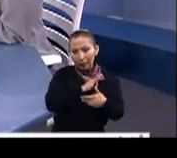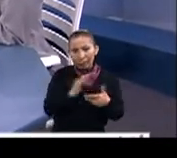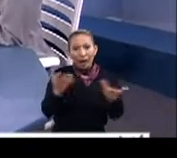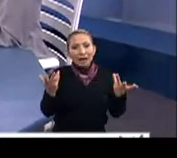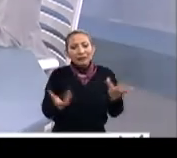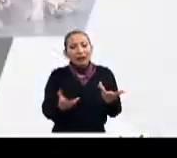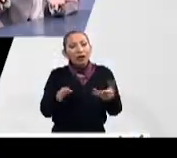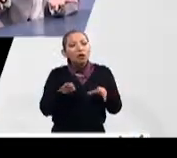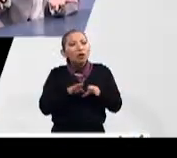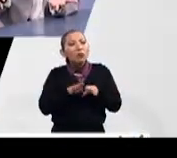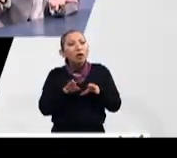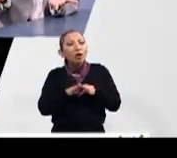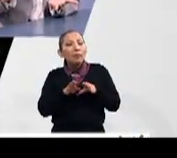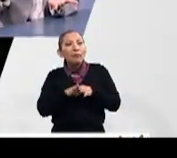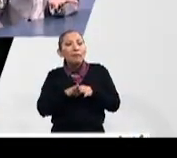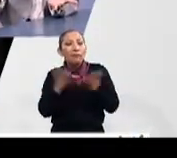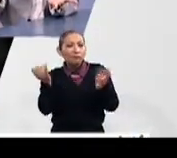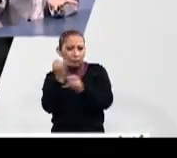hacer